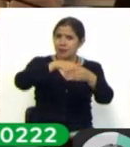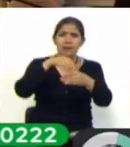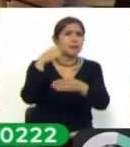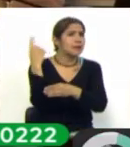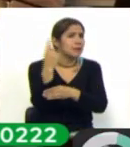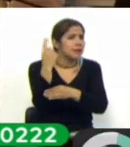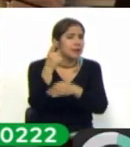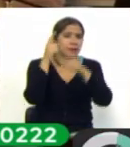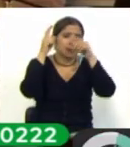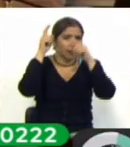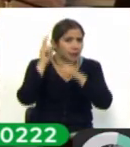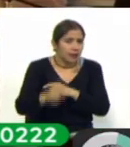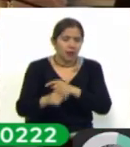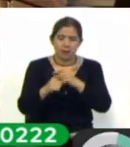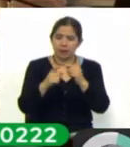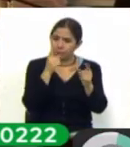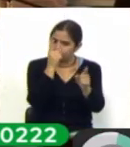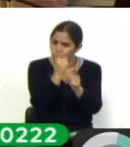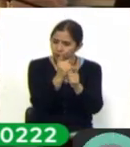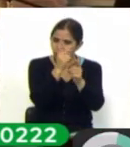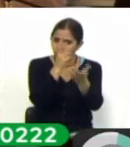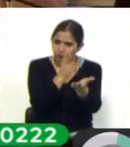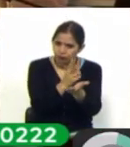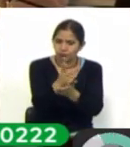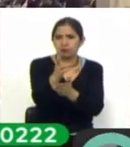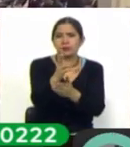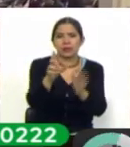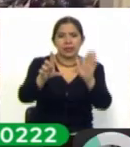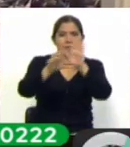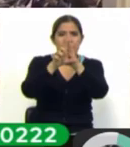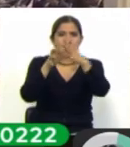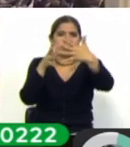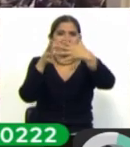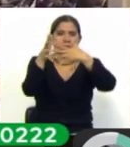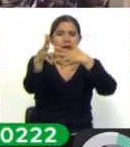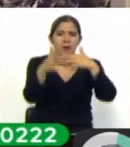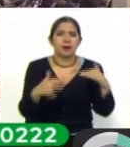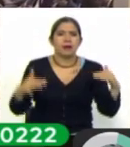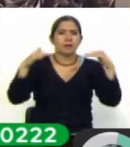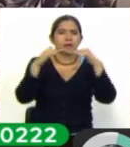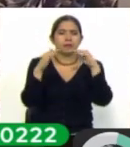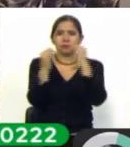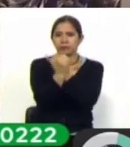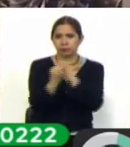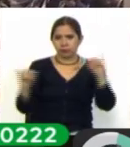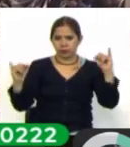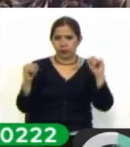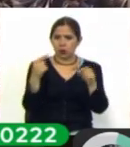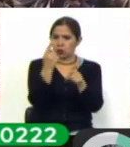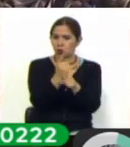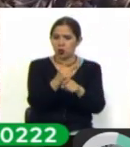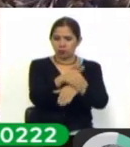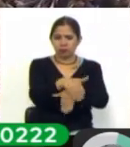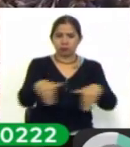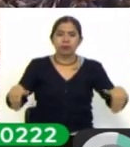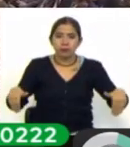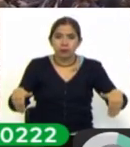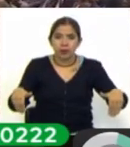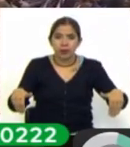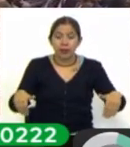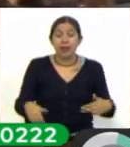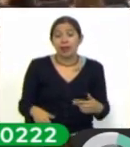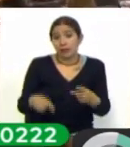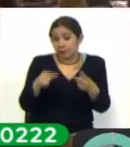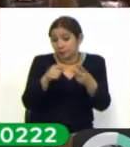los principios de certeza, legalidad, transparencia, equidad, independencia e imparcialidad. En